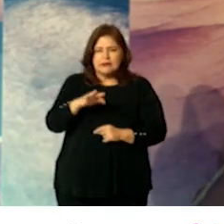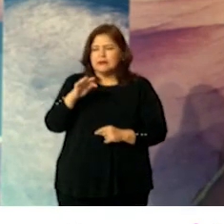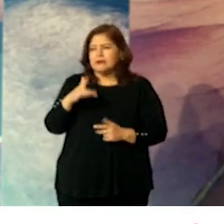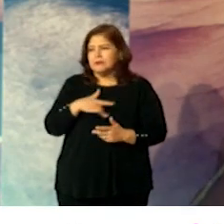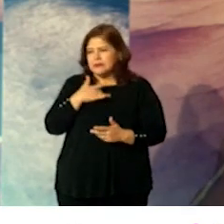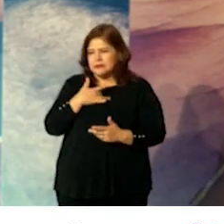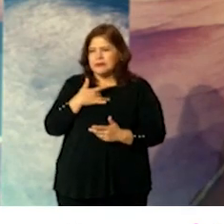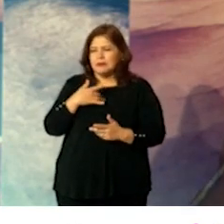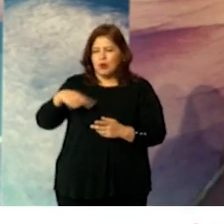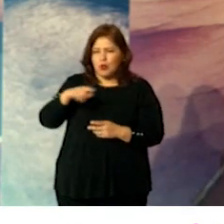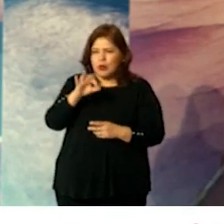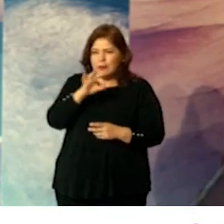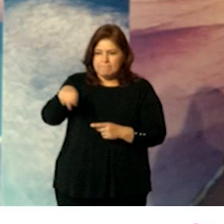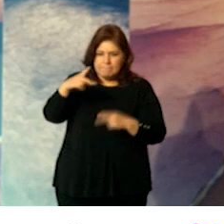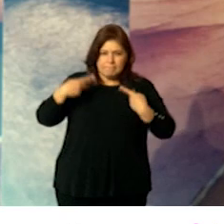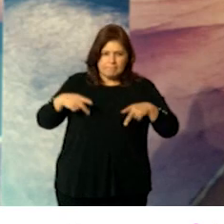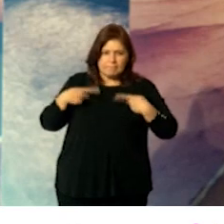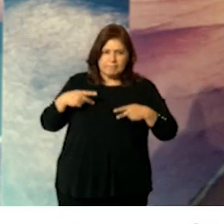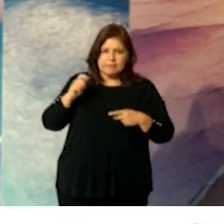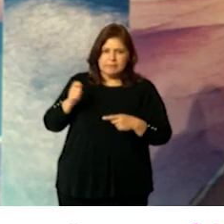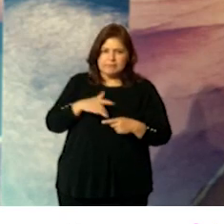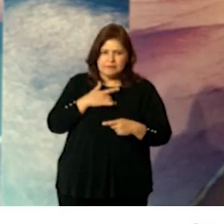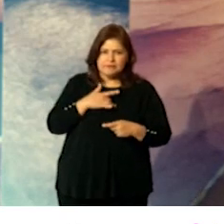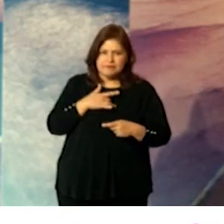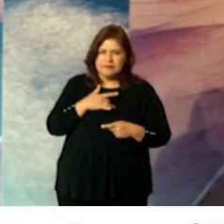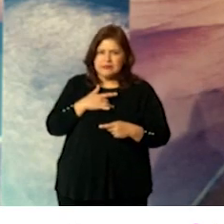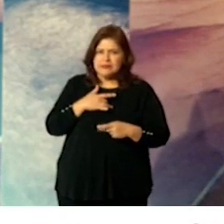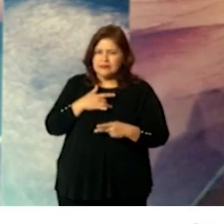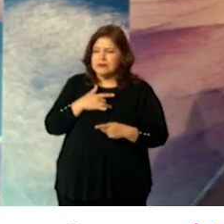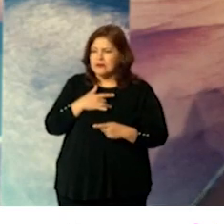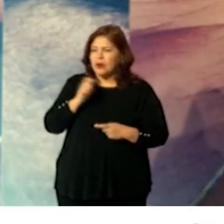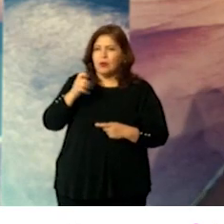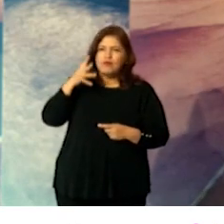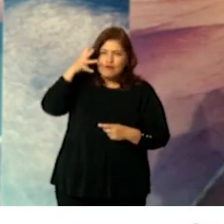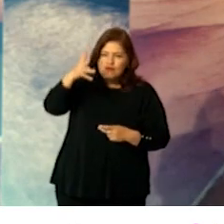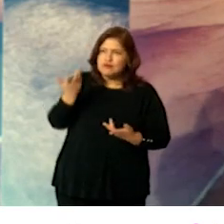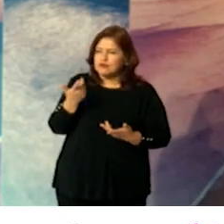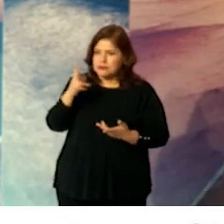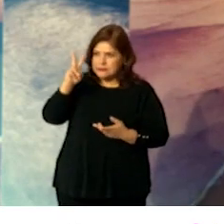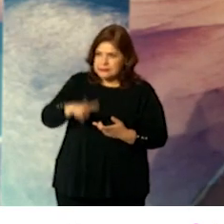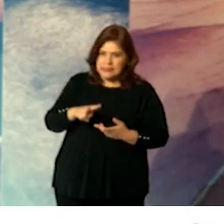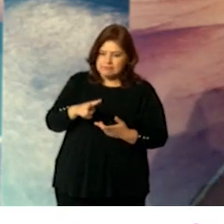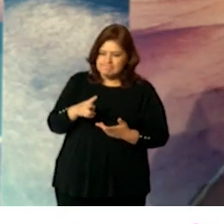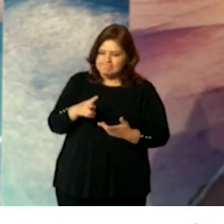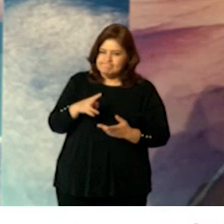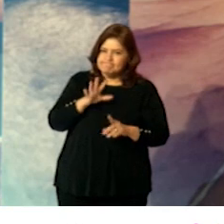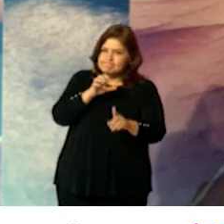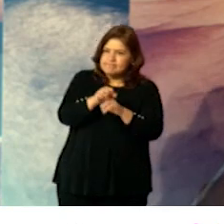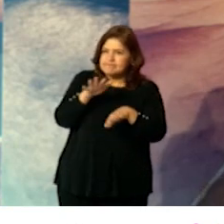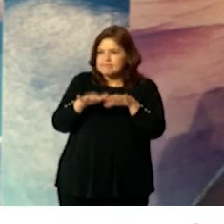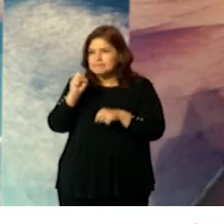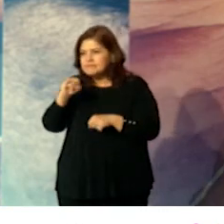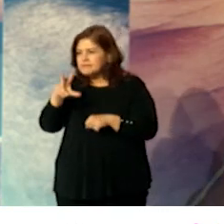99% de la población que muchas veces se quedaba, o sea, fuera, de nuevo, no podía pensar en un futuro porque no estaba teniendo presente. Y ahí me di